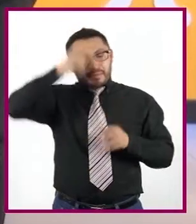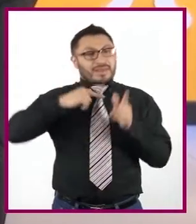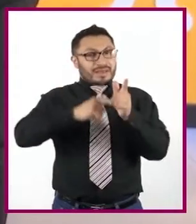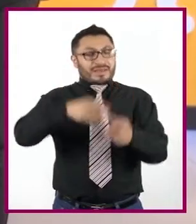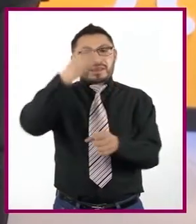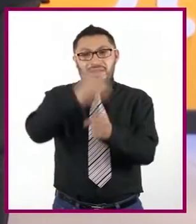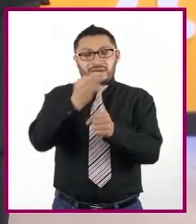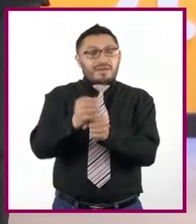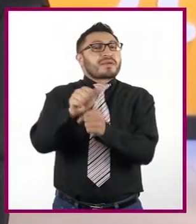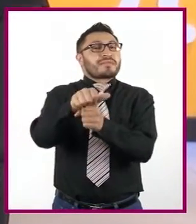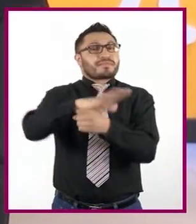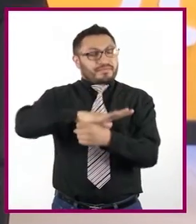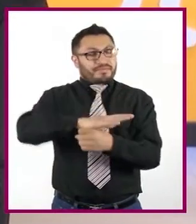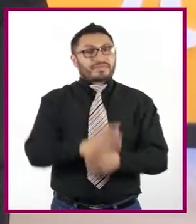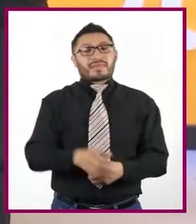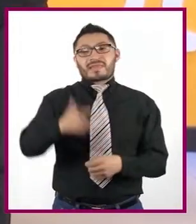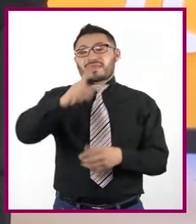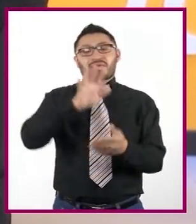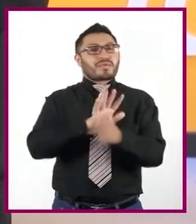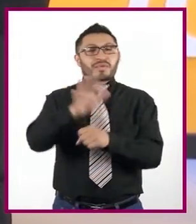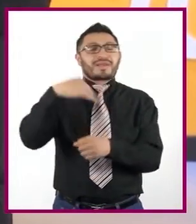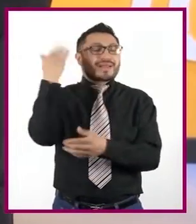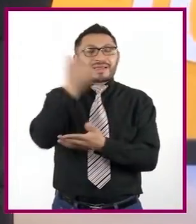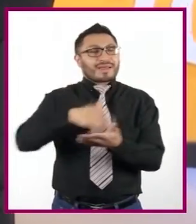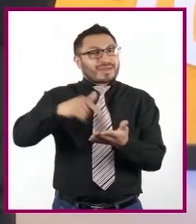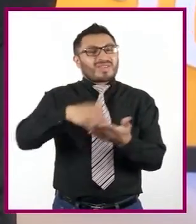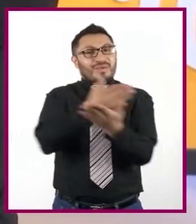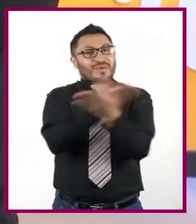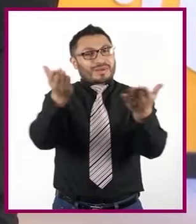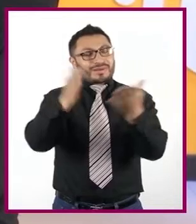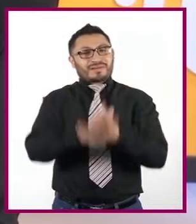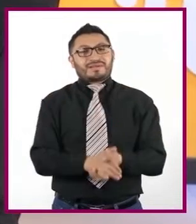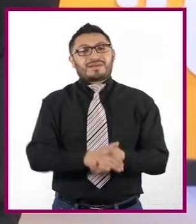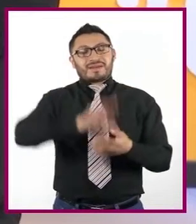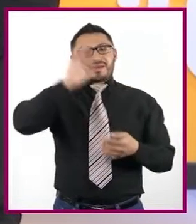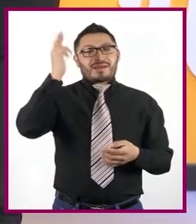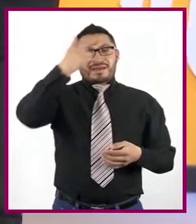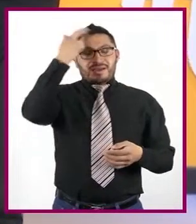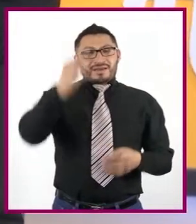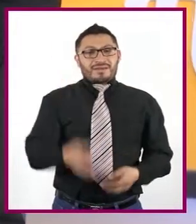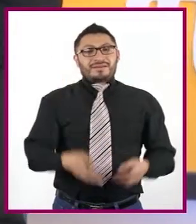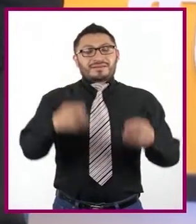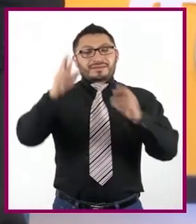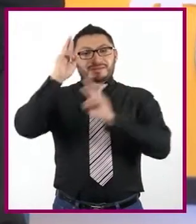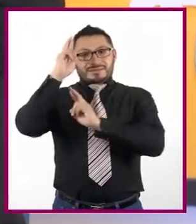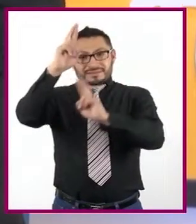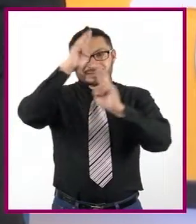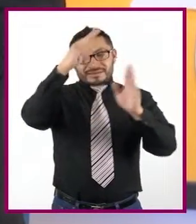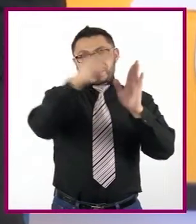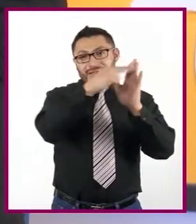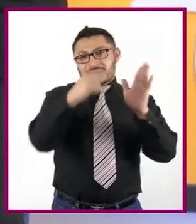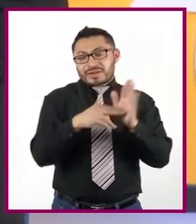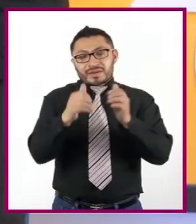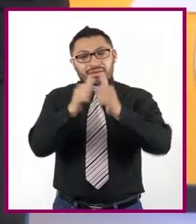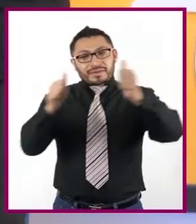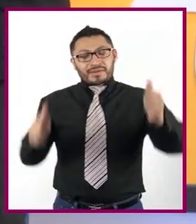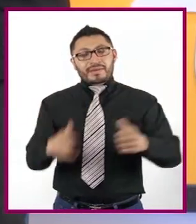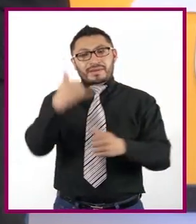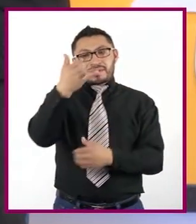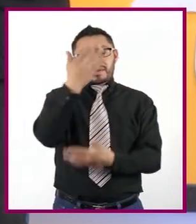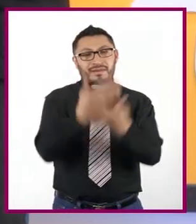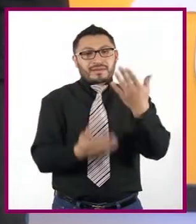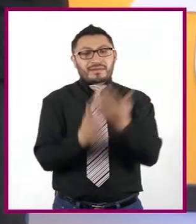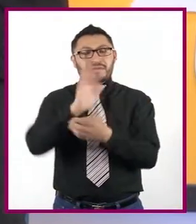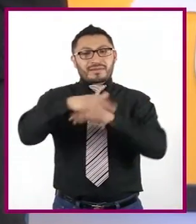de contingencia, desde donde quiera que se encuentren. Recuerden guardar las normas de sana distancia y lavar sus manos con